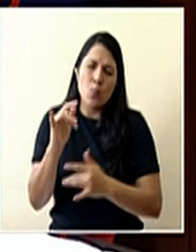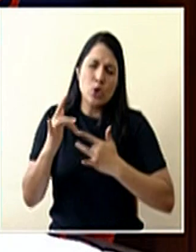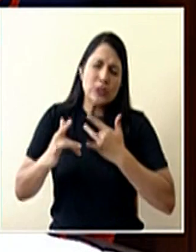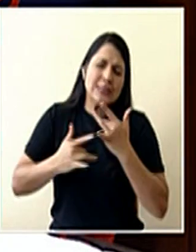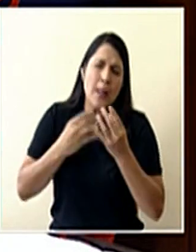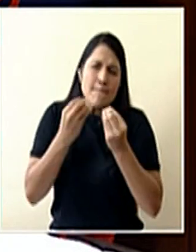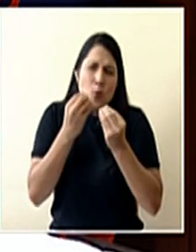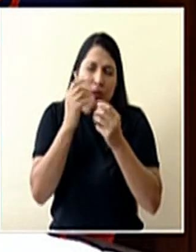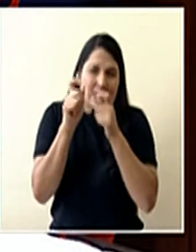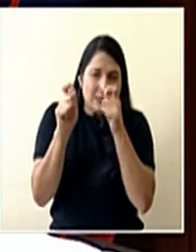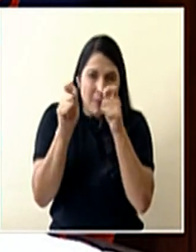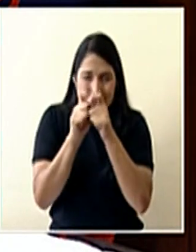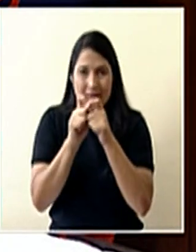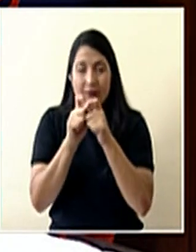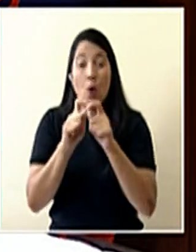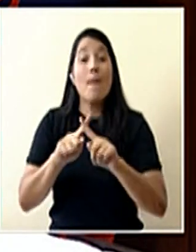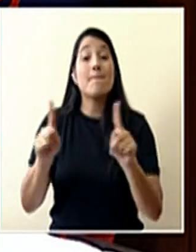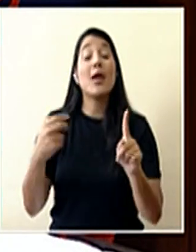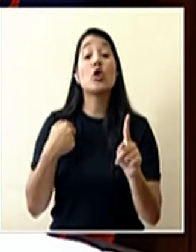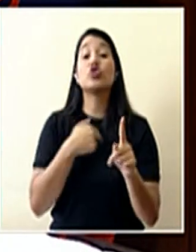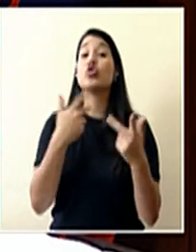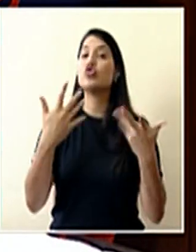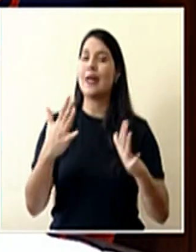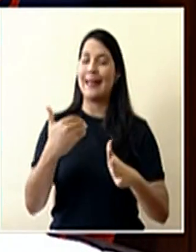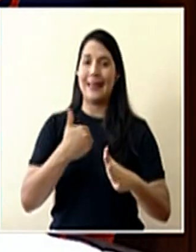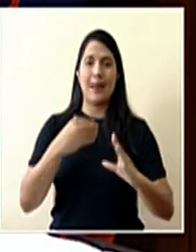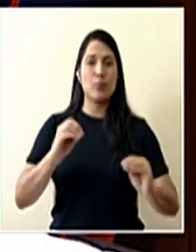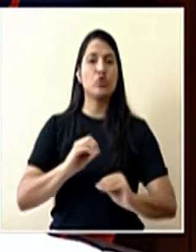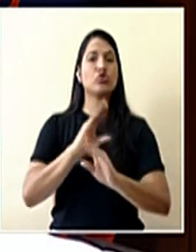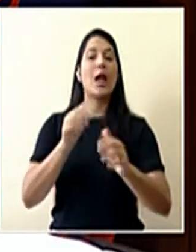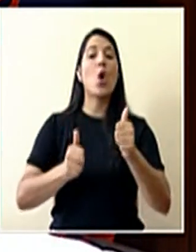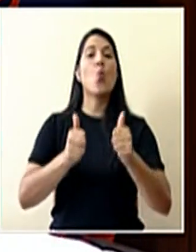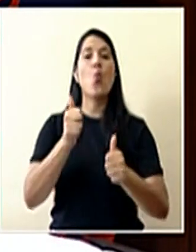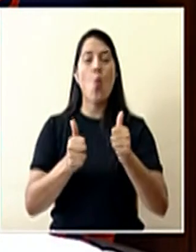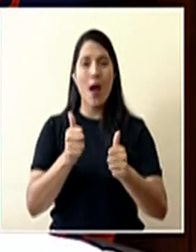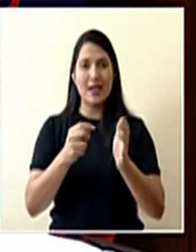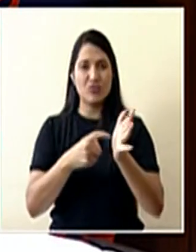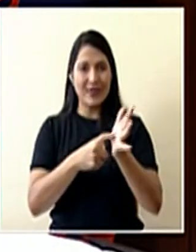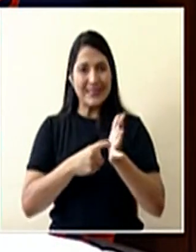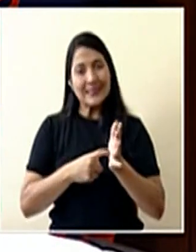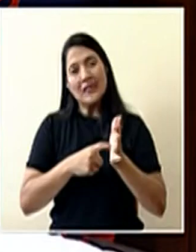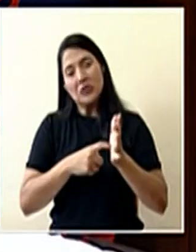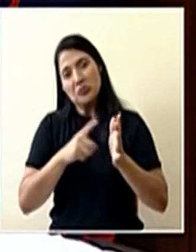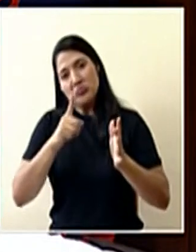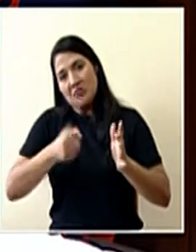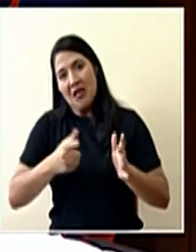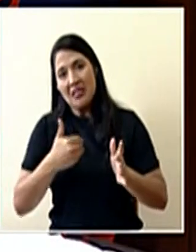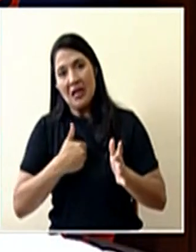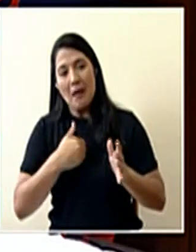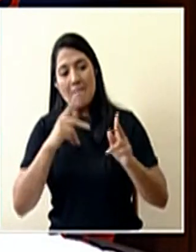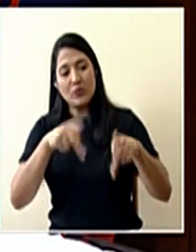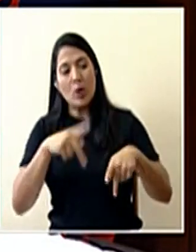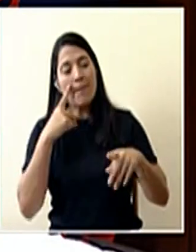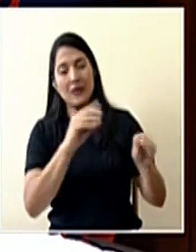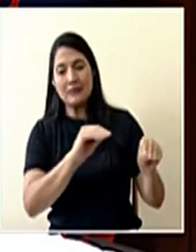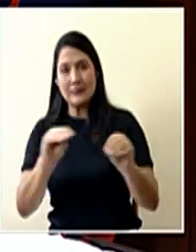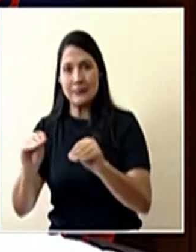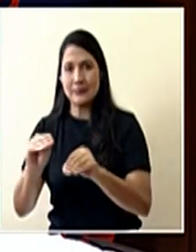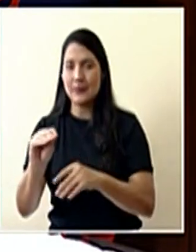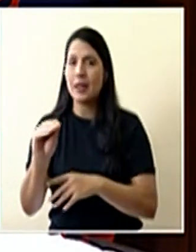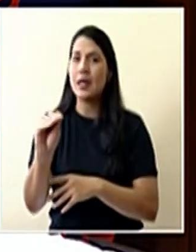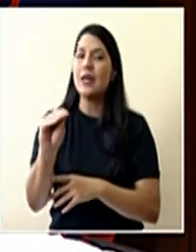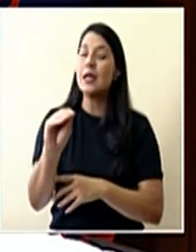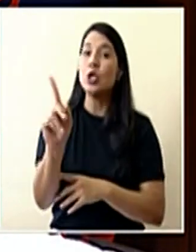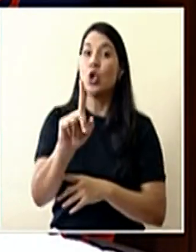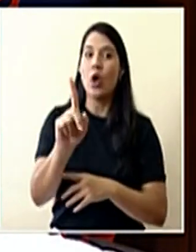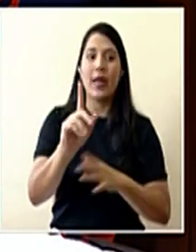momento, pero ya están claros cuáles son los parámetros, cuál es la metodología, y además esto no se trata de que si es blanco o negro, se trata de que en estos hay